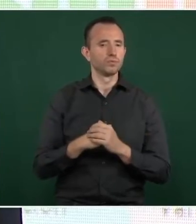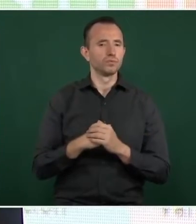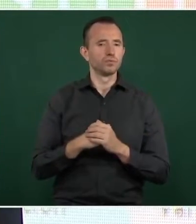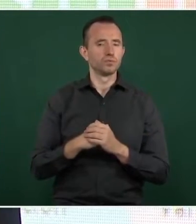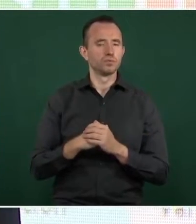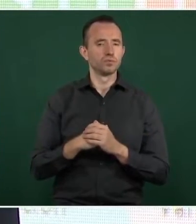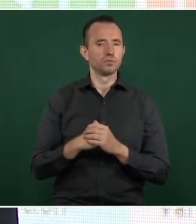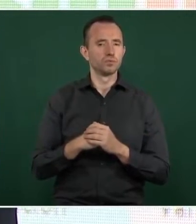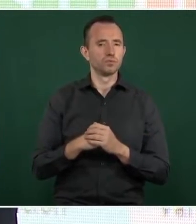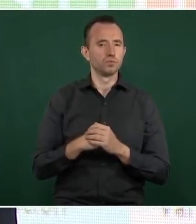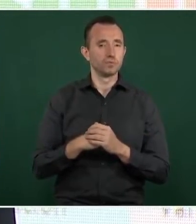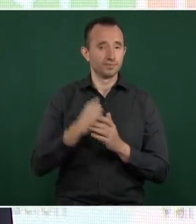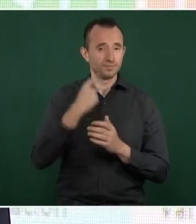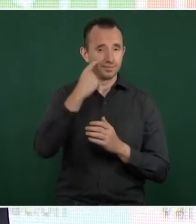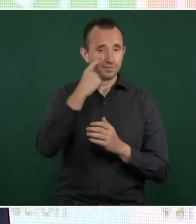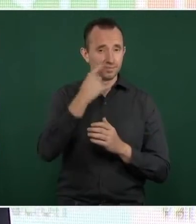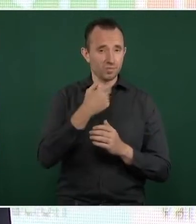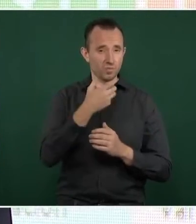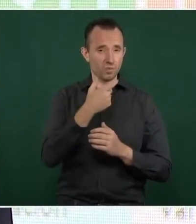declaró la guerra